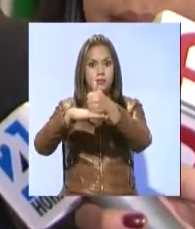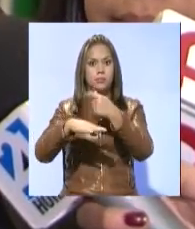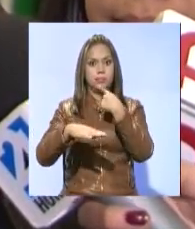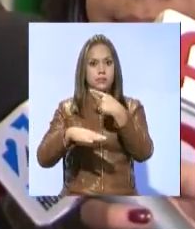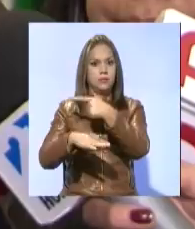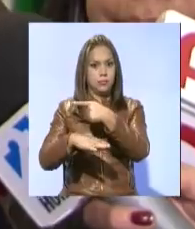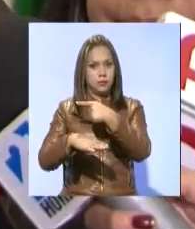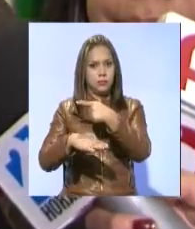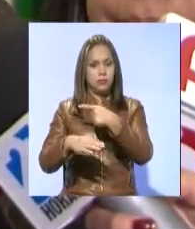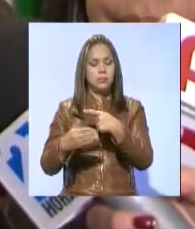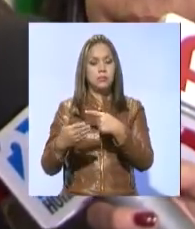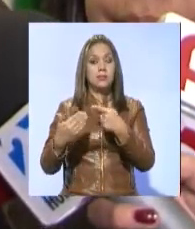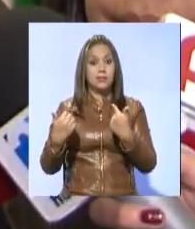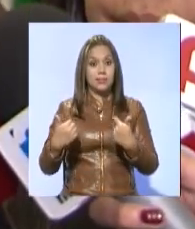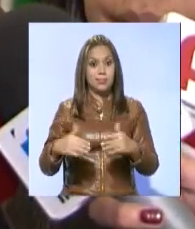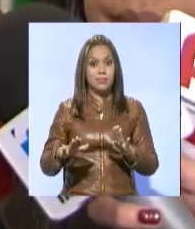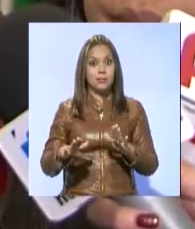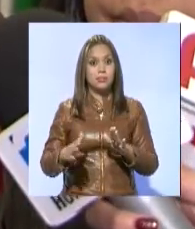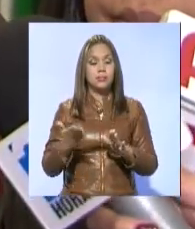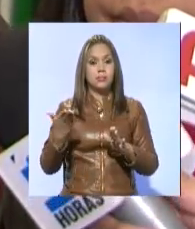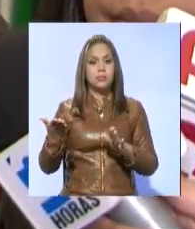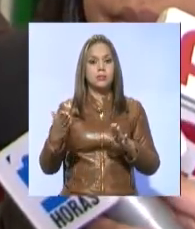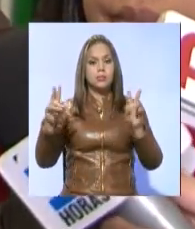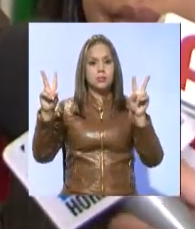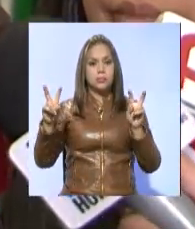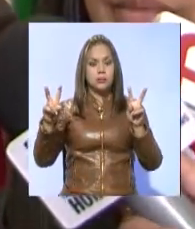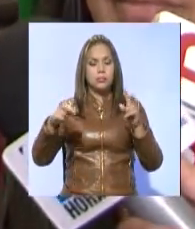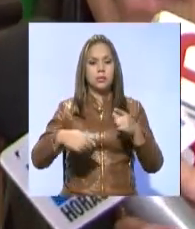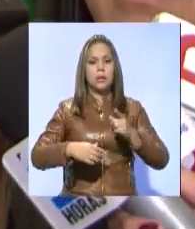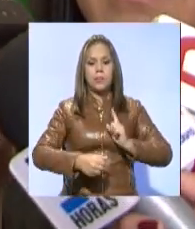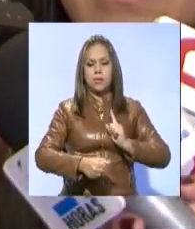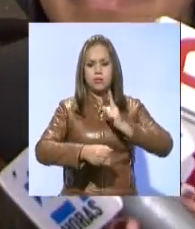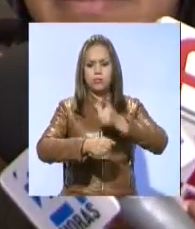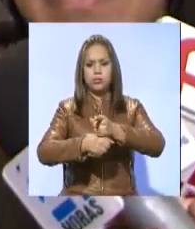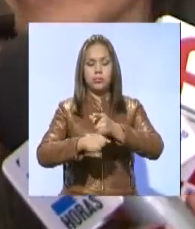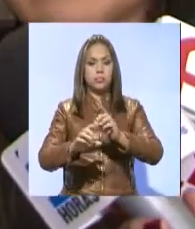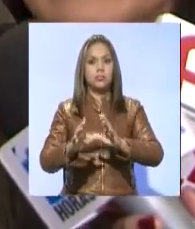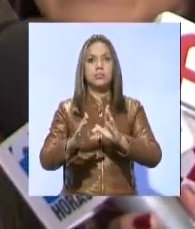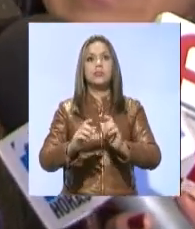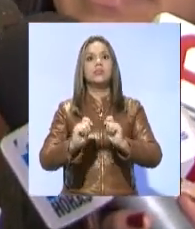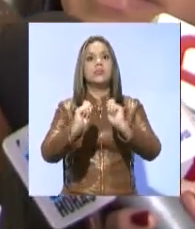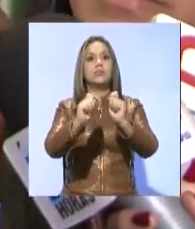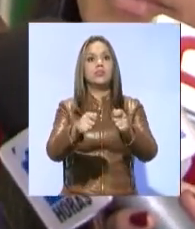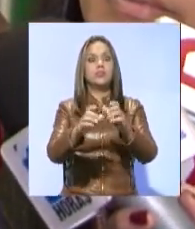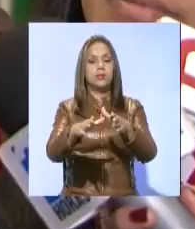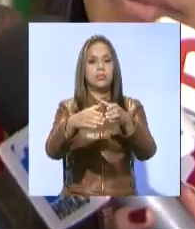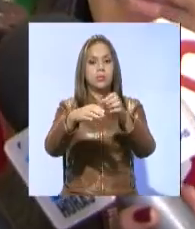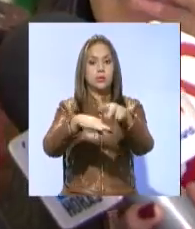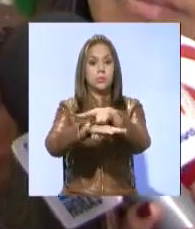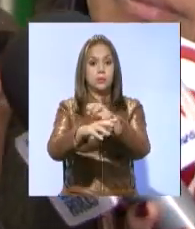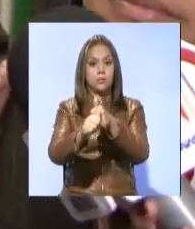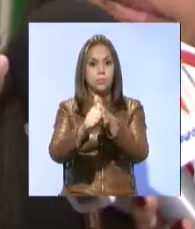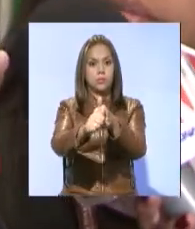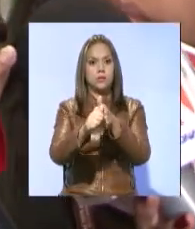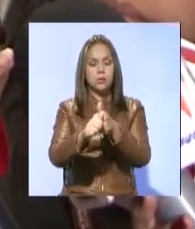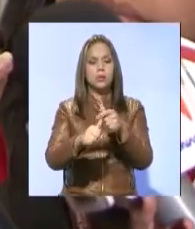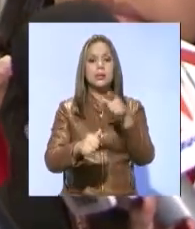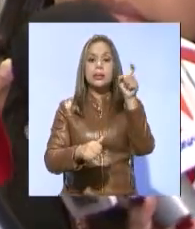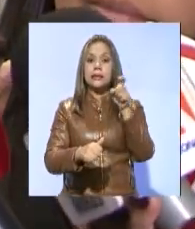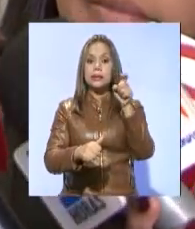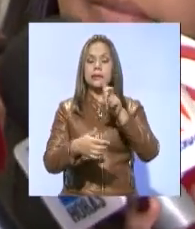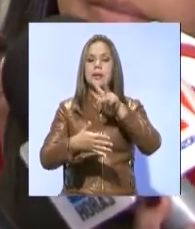traslade la resolución de la Corte Constitucional a la Comisión de Fiscalización, la resolución debe ser